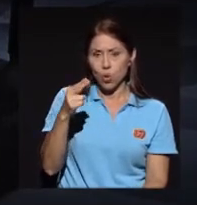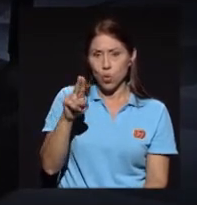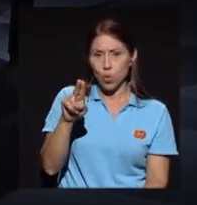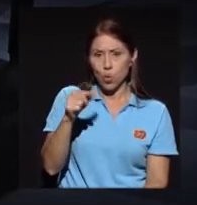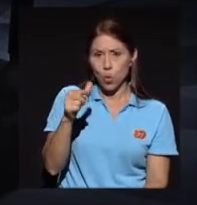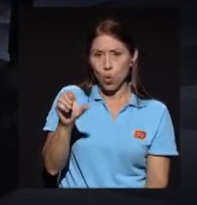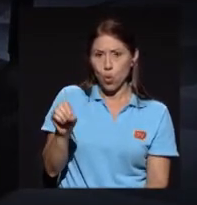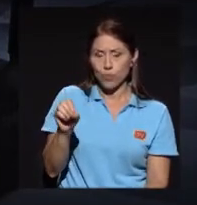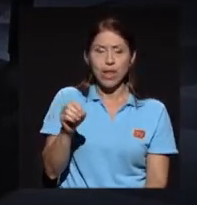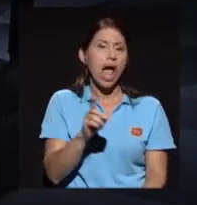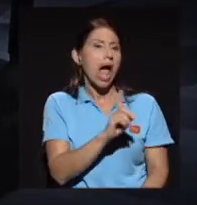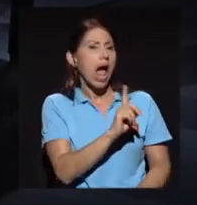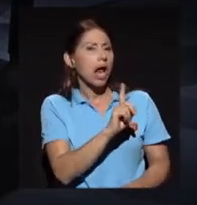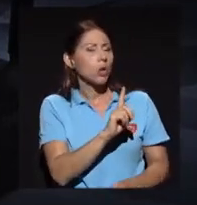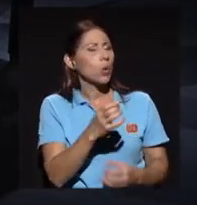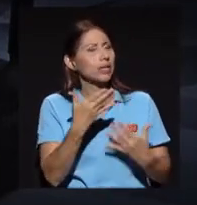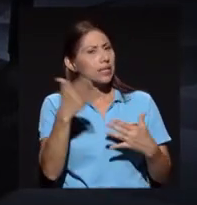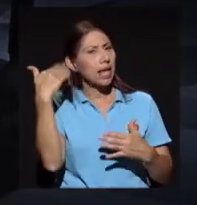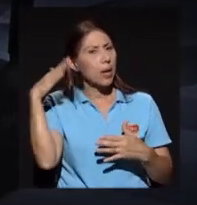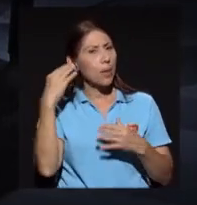por mucho tiempo muchos